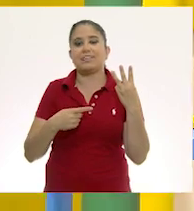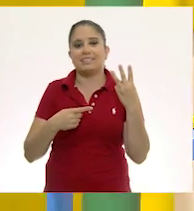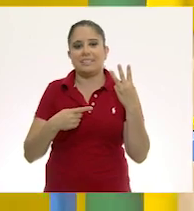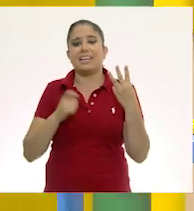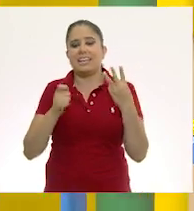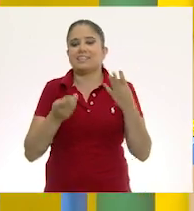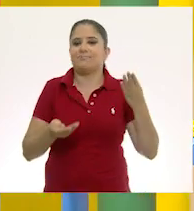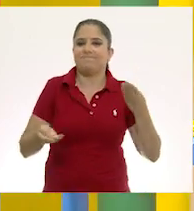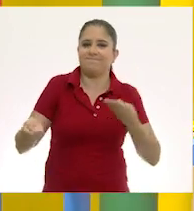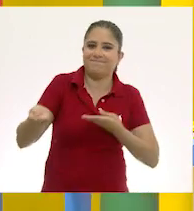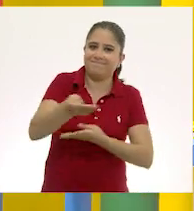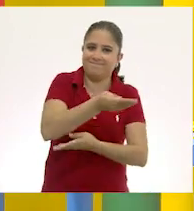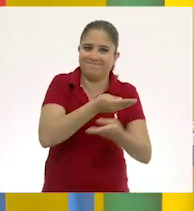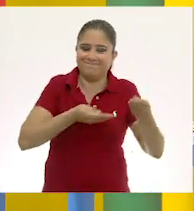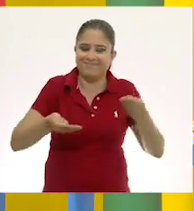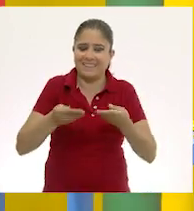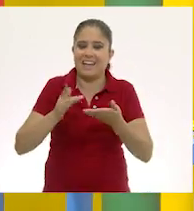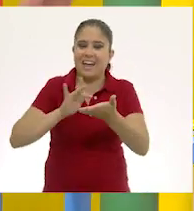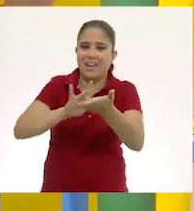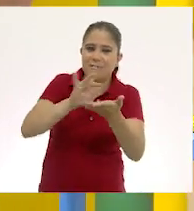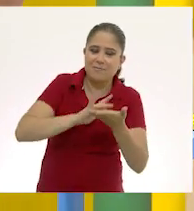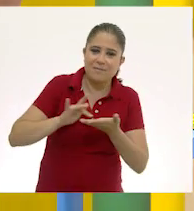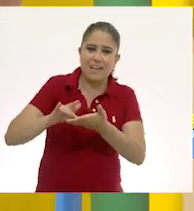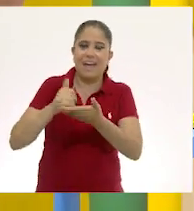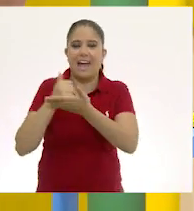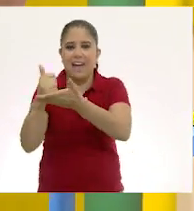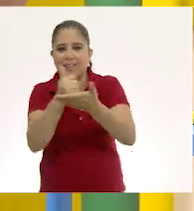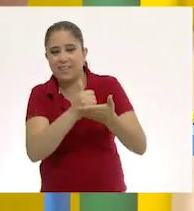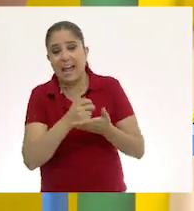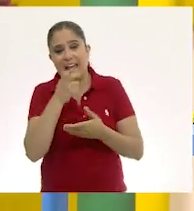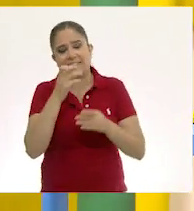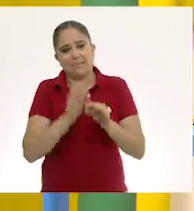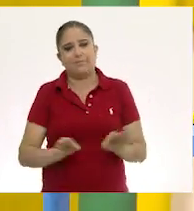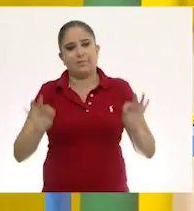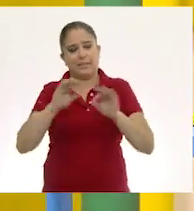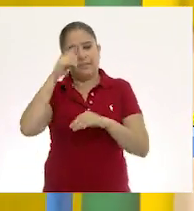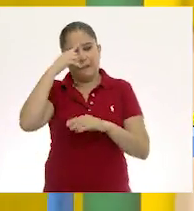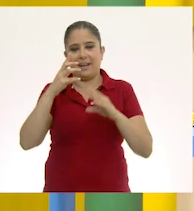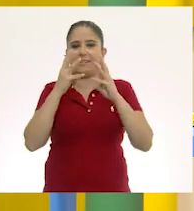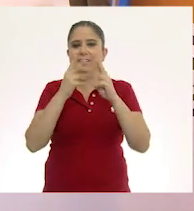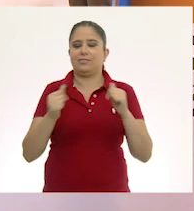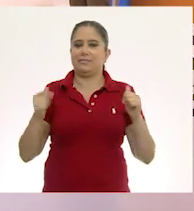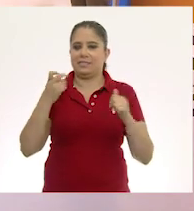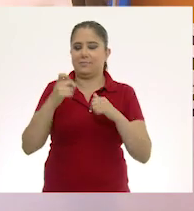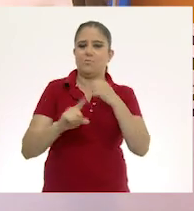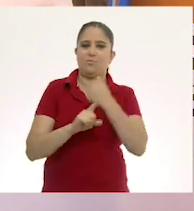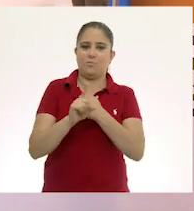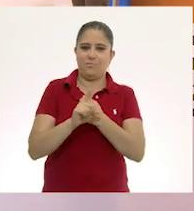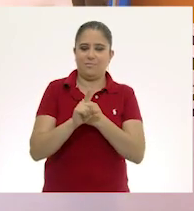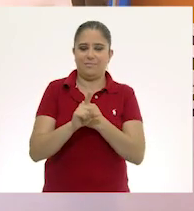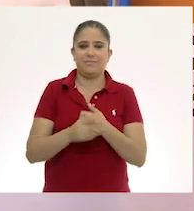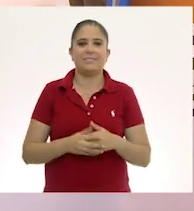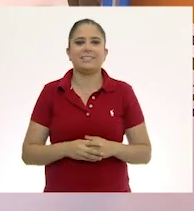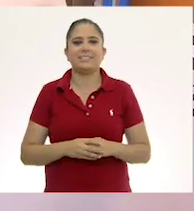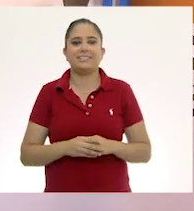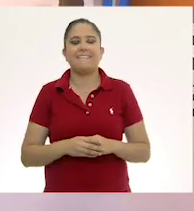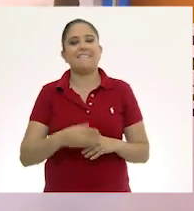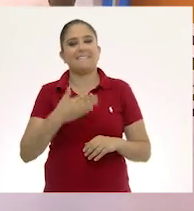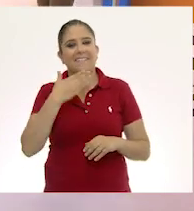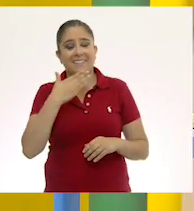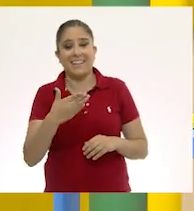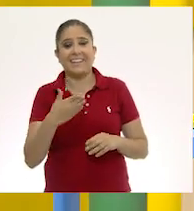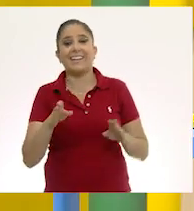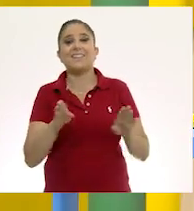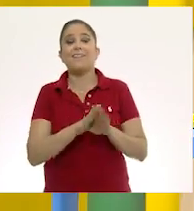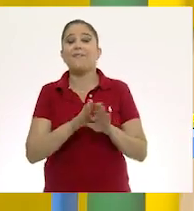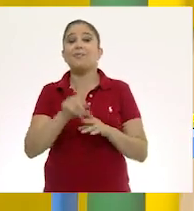Cooperación, ¿verdad? La cooperación fue la parte fundamental para resolver el conflicto. Sí, así es. Muy bien, ¿cómo vas con